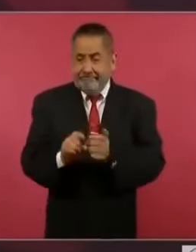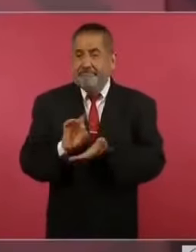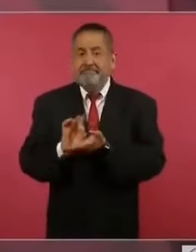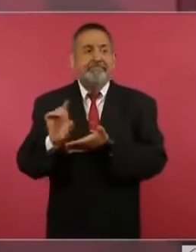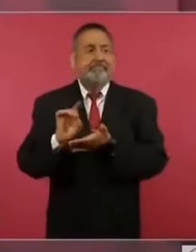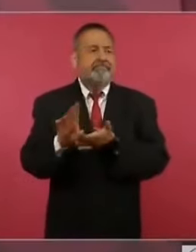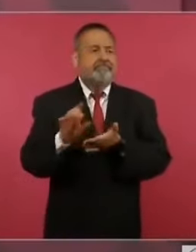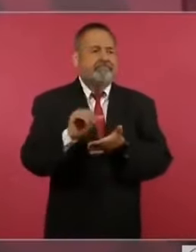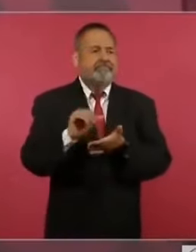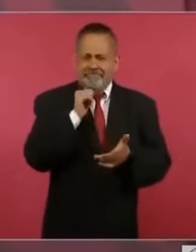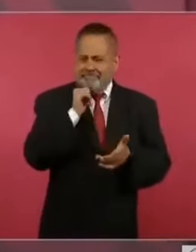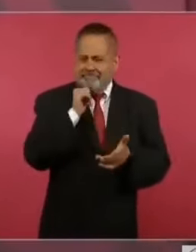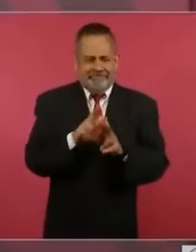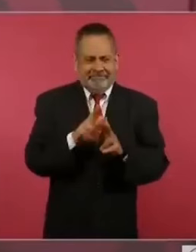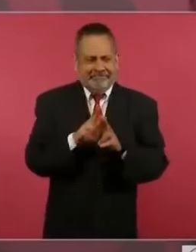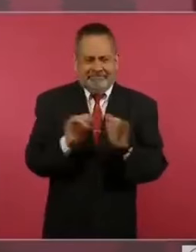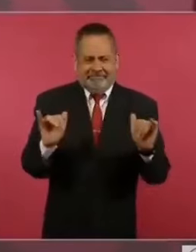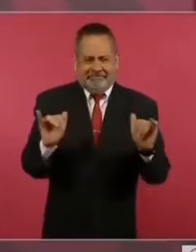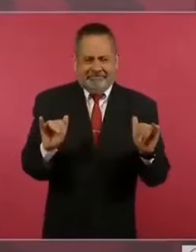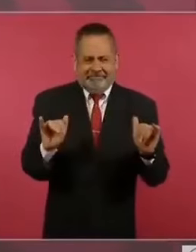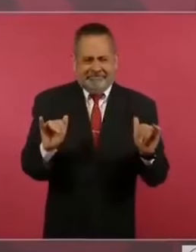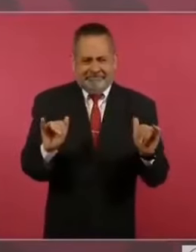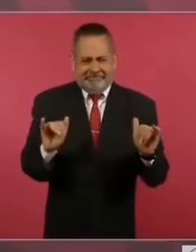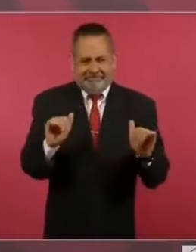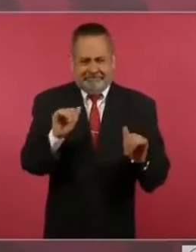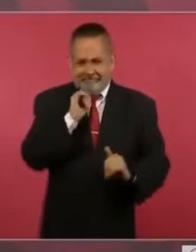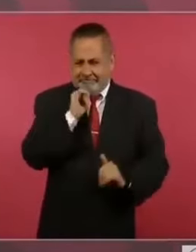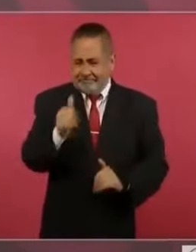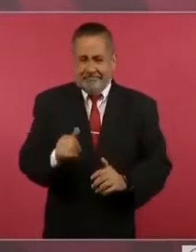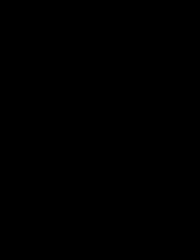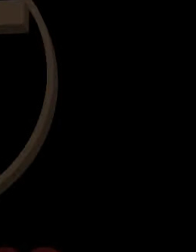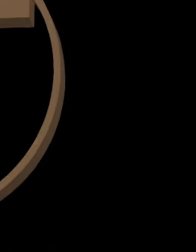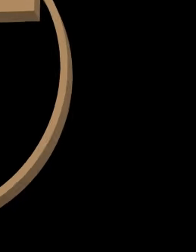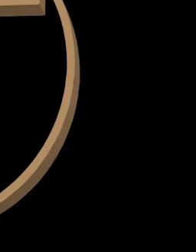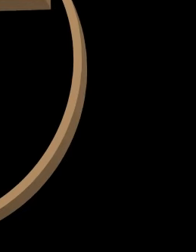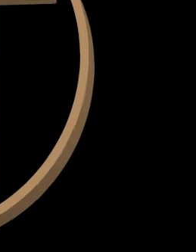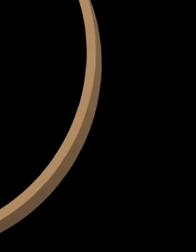video Gracias por acompañarnos y hasta la próxima